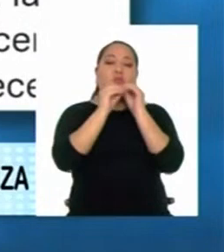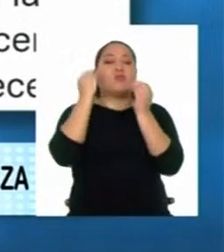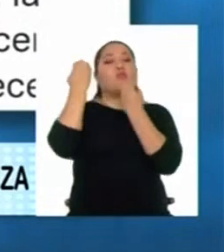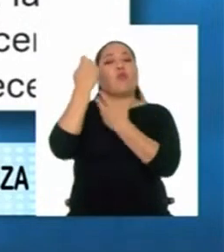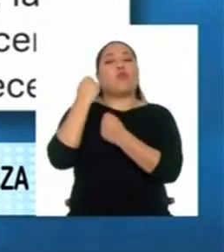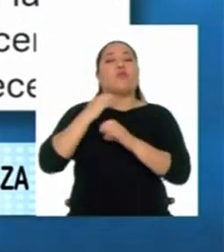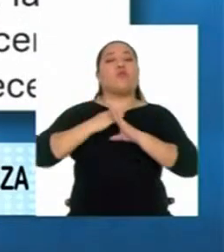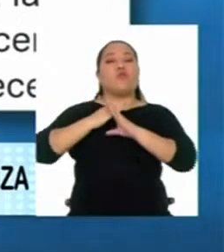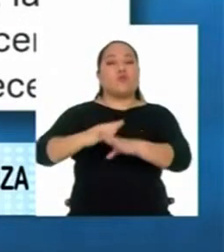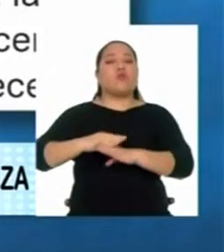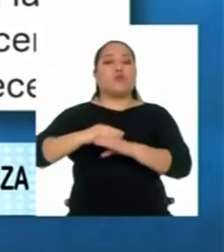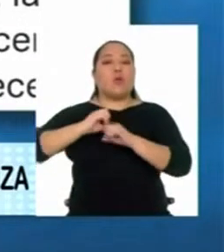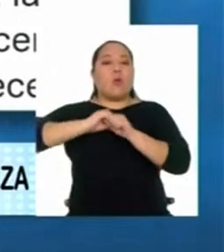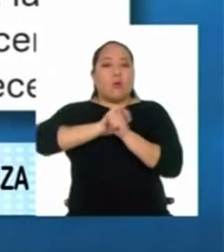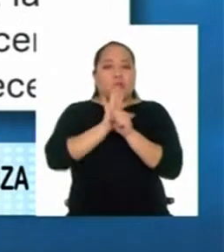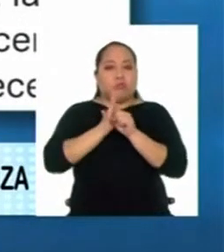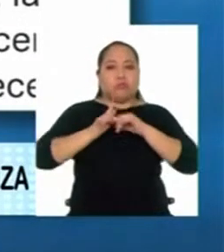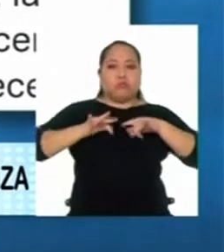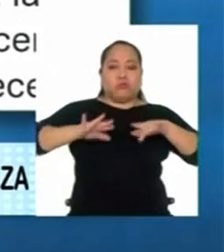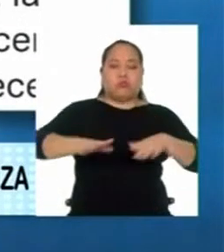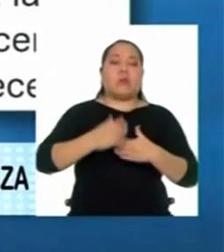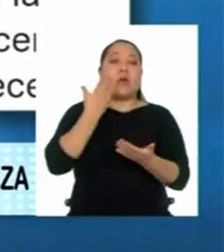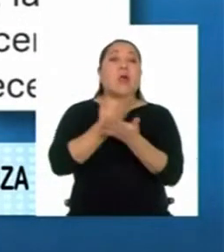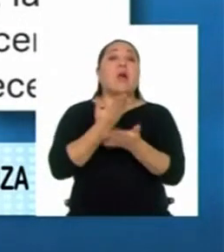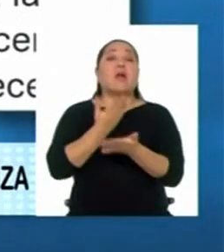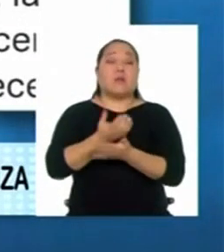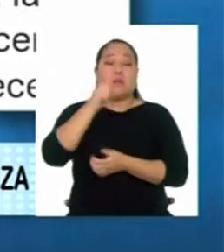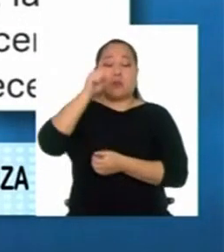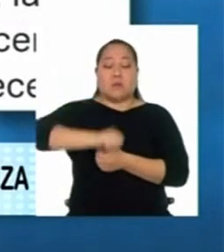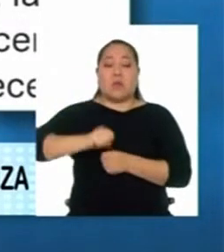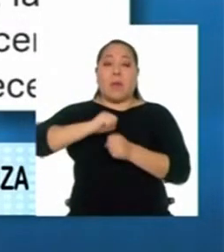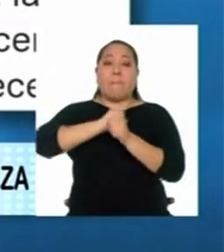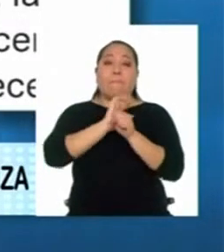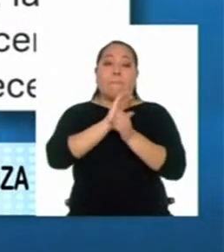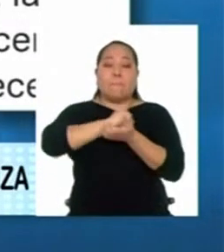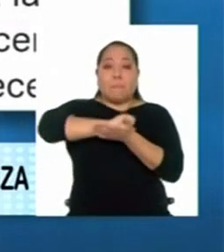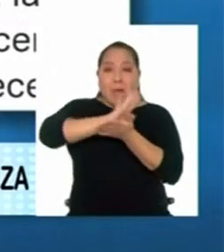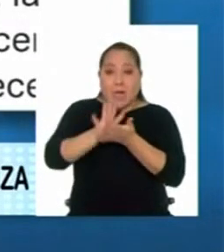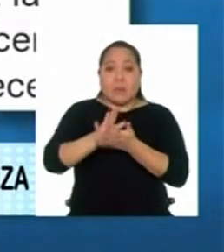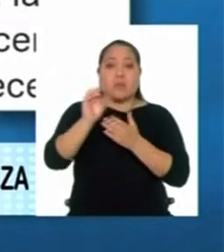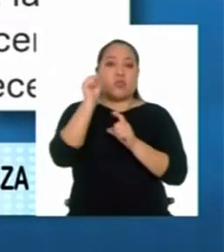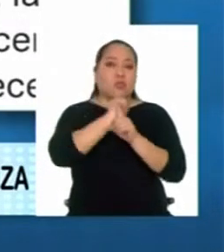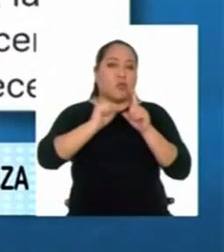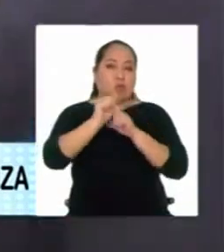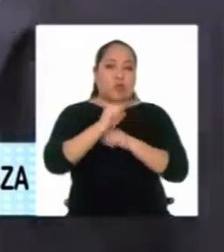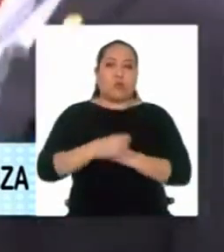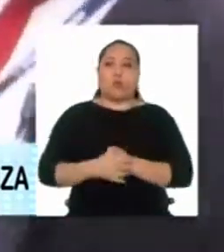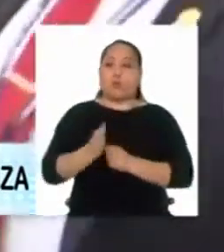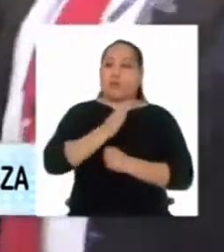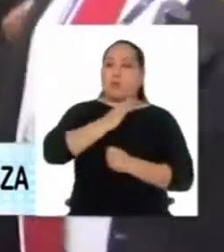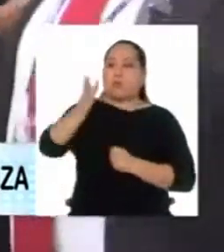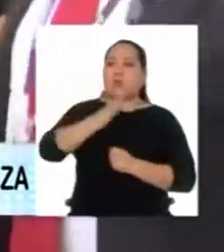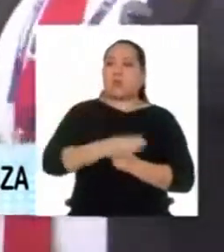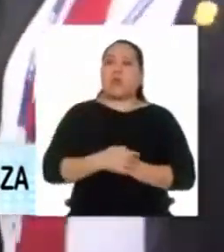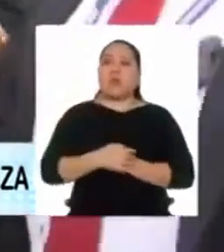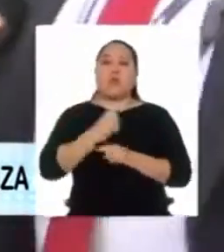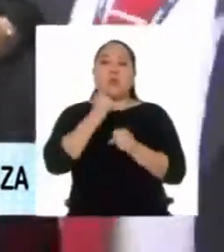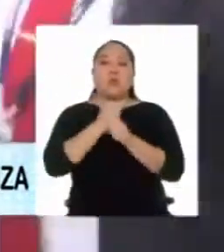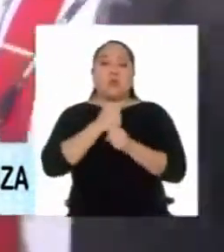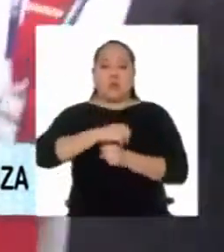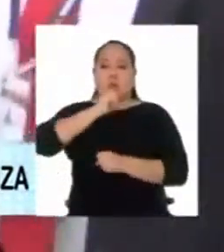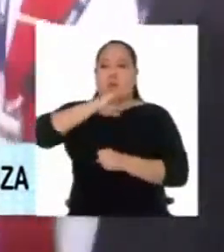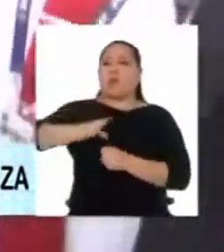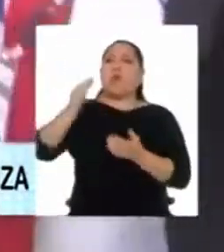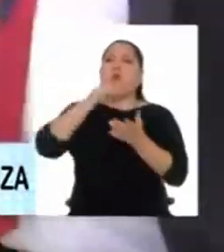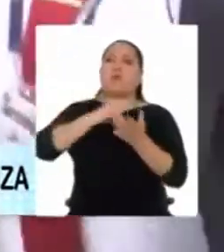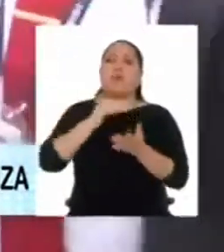la lucha contra la pandemia y garanticen la paz social y el orden interno que nuestro país necesita. Cuando se dirigía a una actividad congresal, Alba ratificó lo dicho